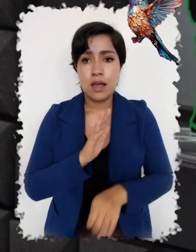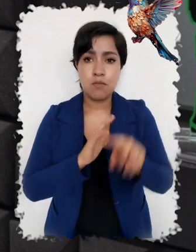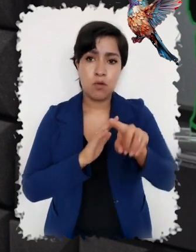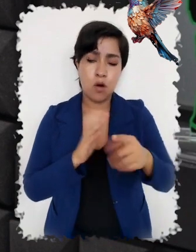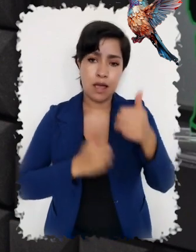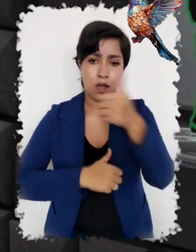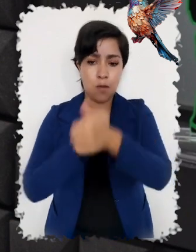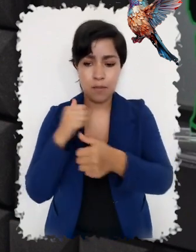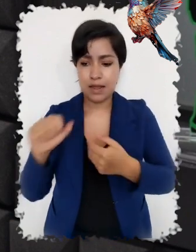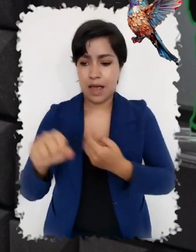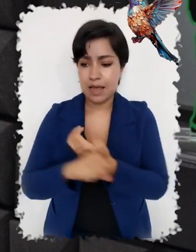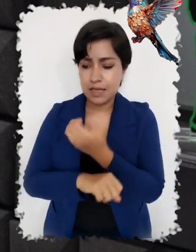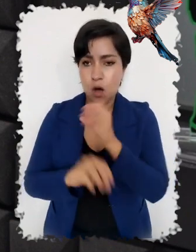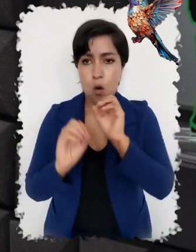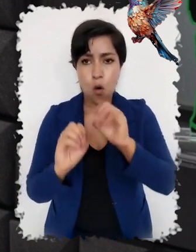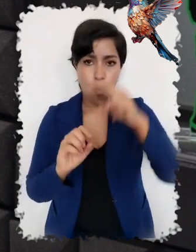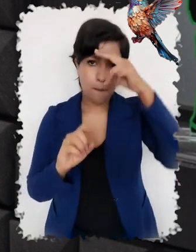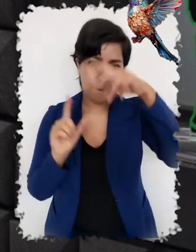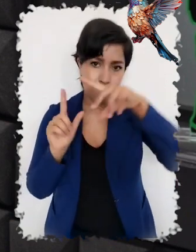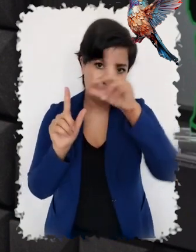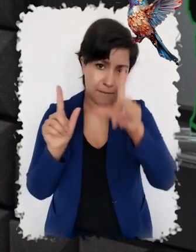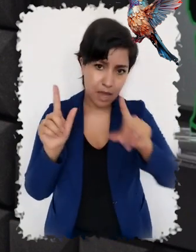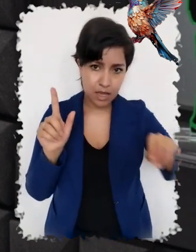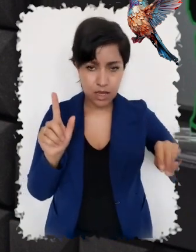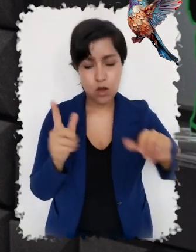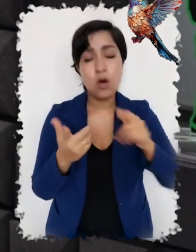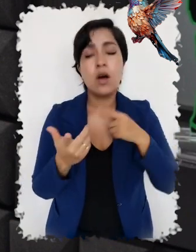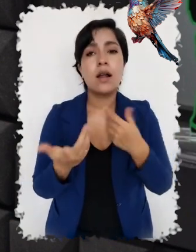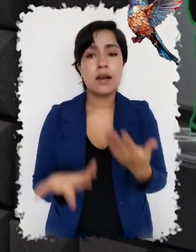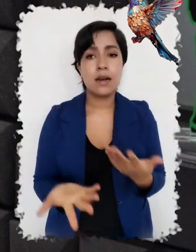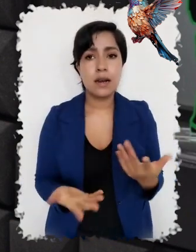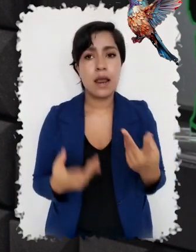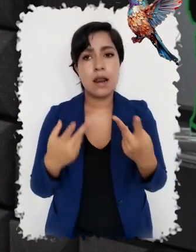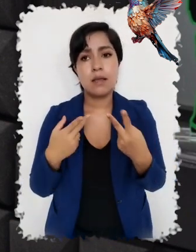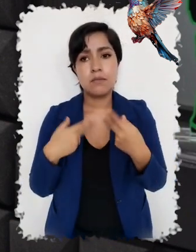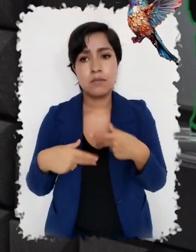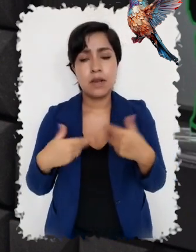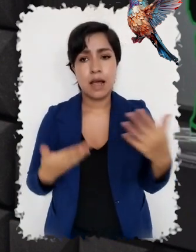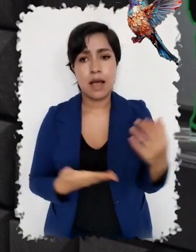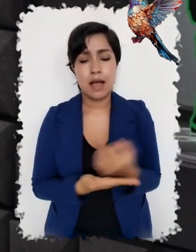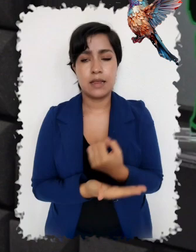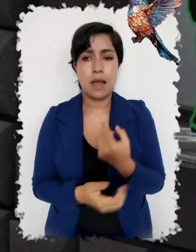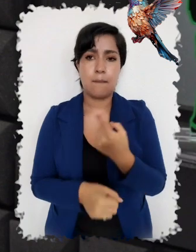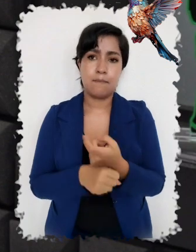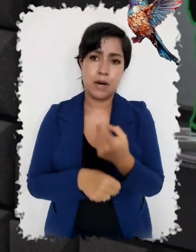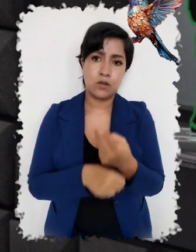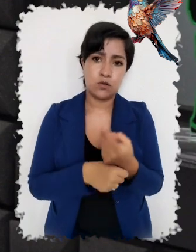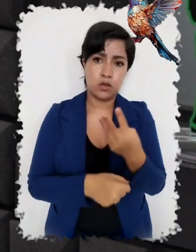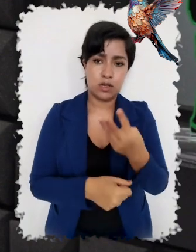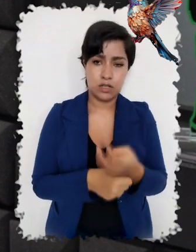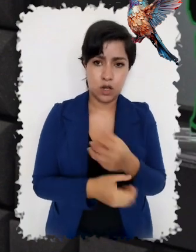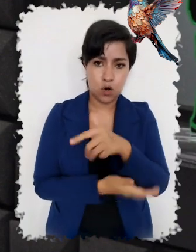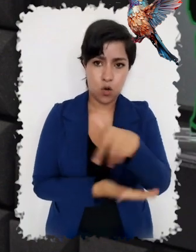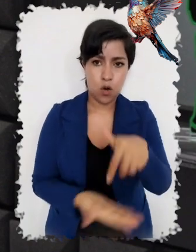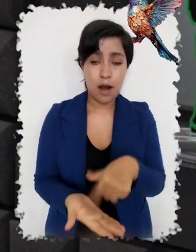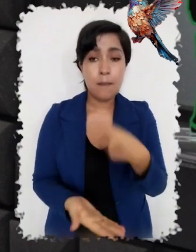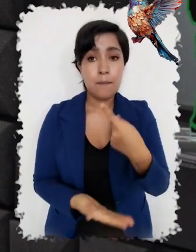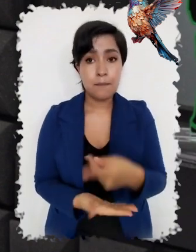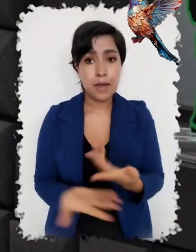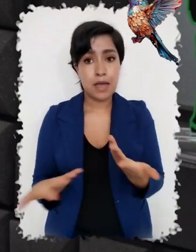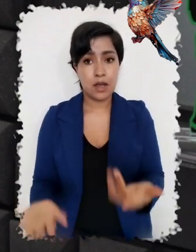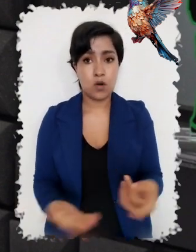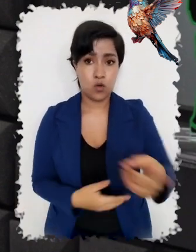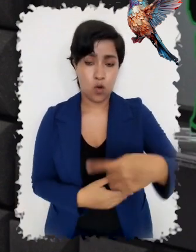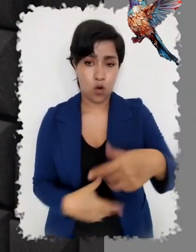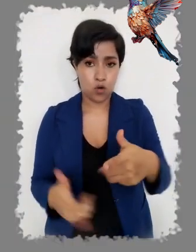competencia Estatal o Nacional los chavos tienen medallas De primero segundo y tercer lugar pero en special olympics se dan